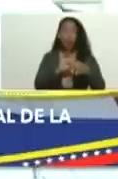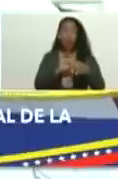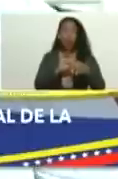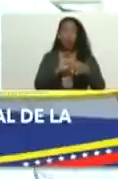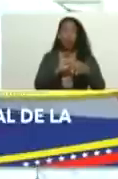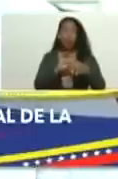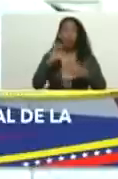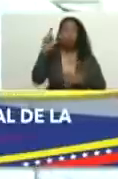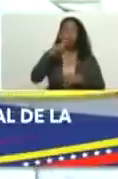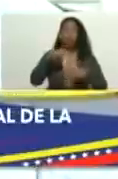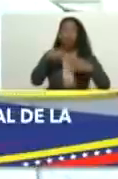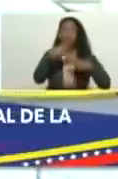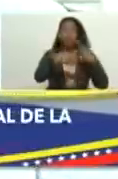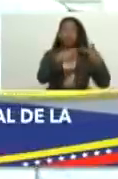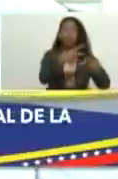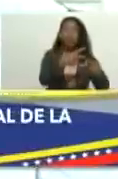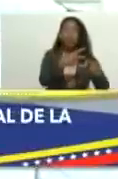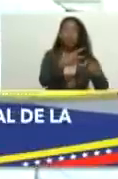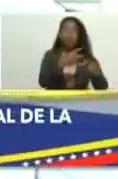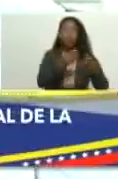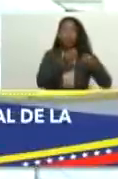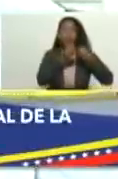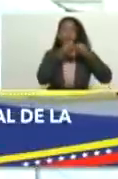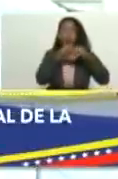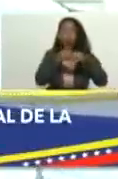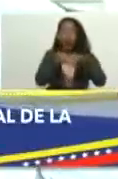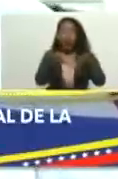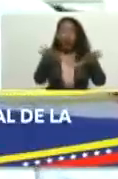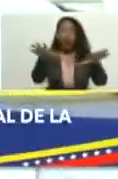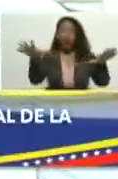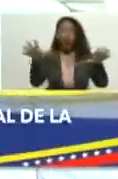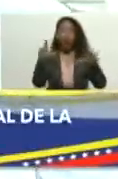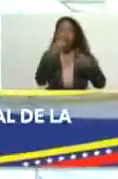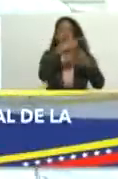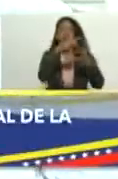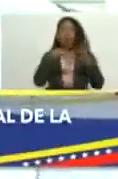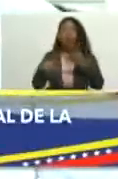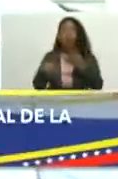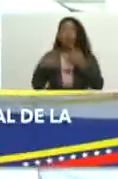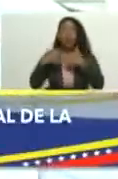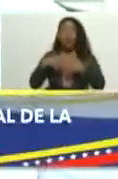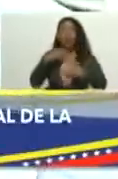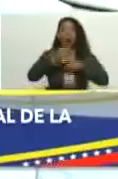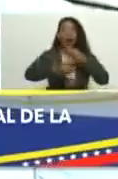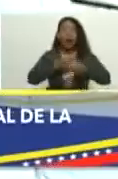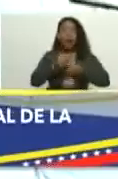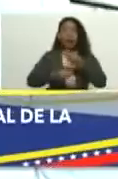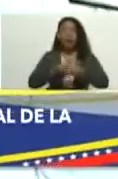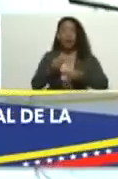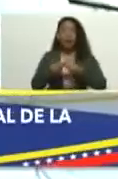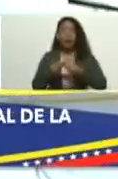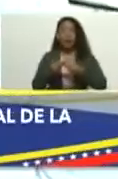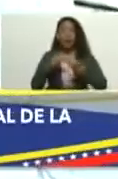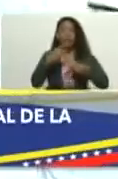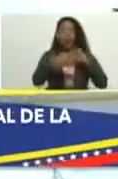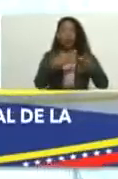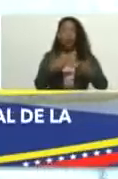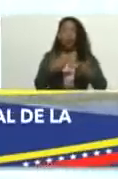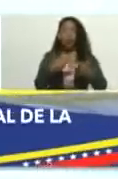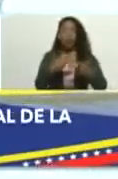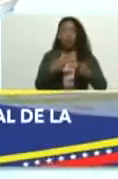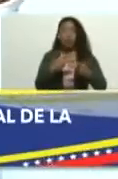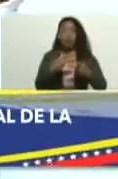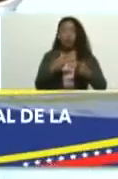producto y suministrárselo también de esa manera. Y hacerla. ¿Quién puede producirlo? Eso lo